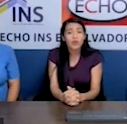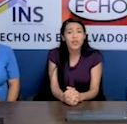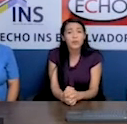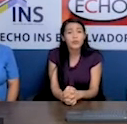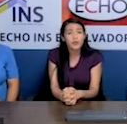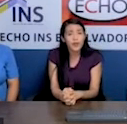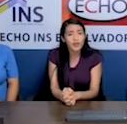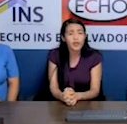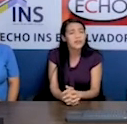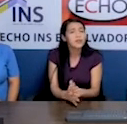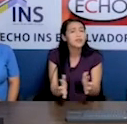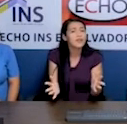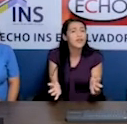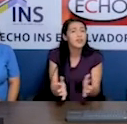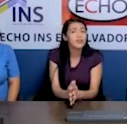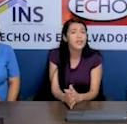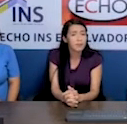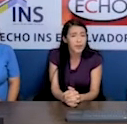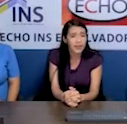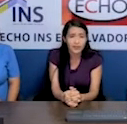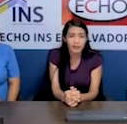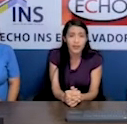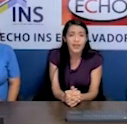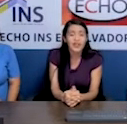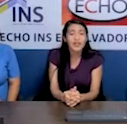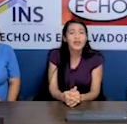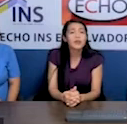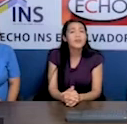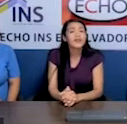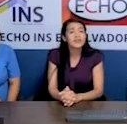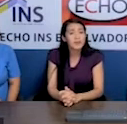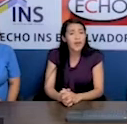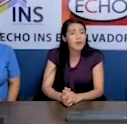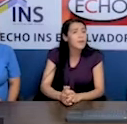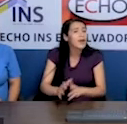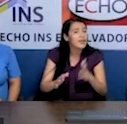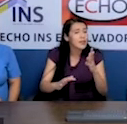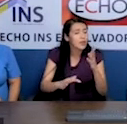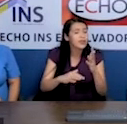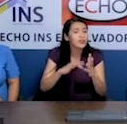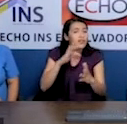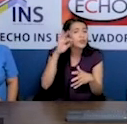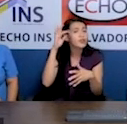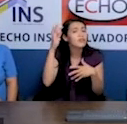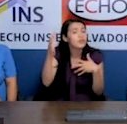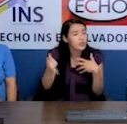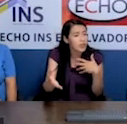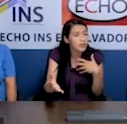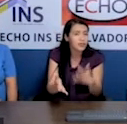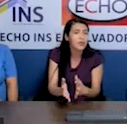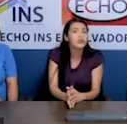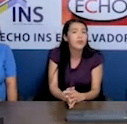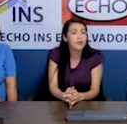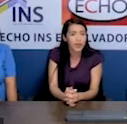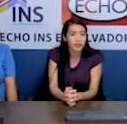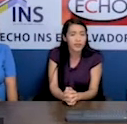10.2 o 10.4, estamos hablando de hipercalcemia. Y la hipercalcemia me va a ir ocasionando